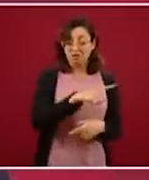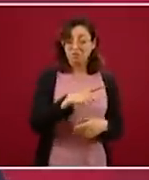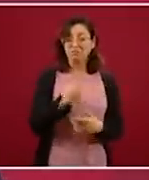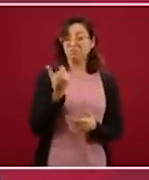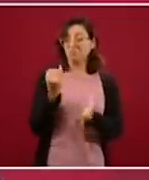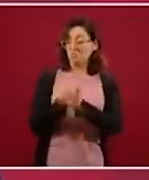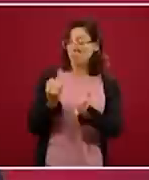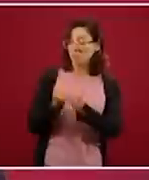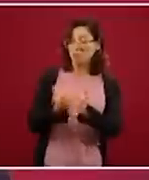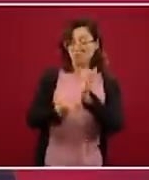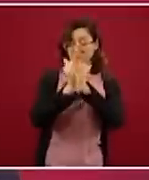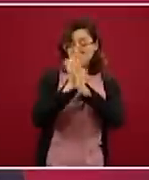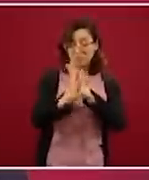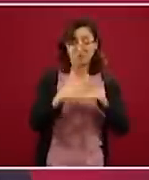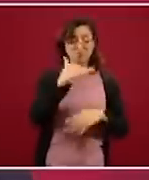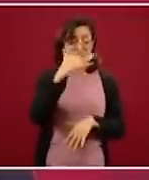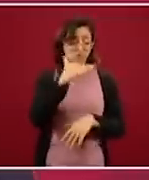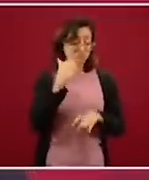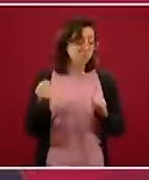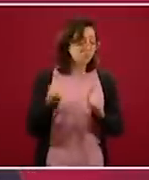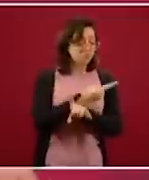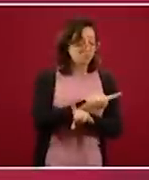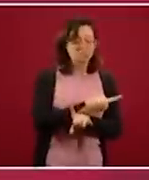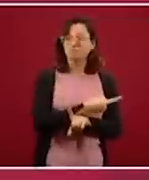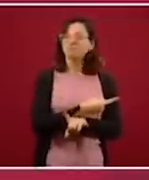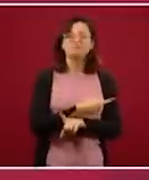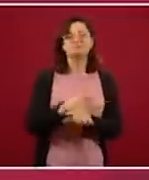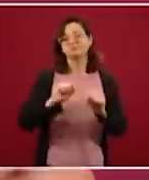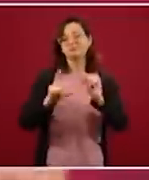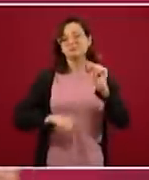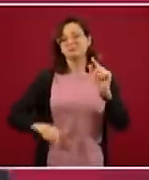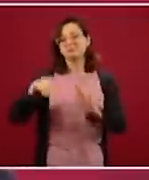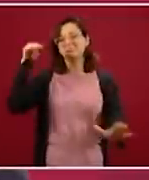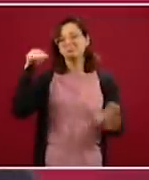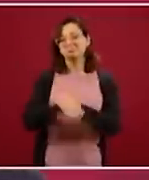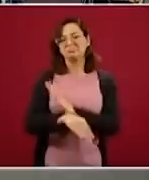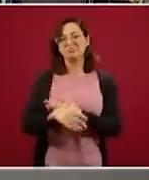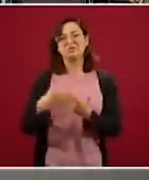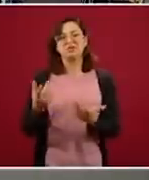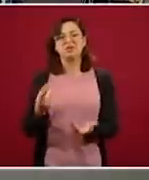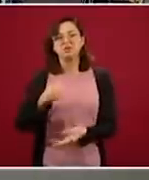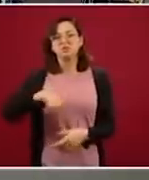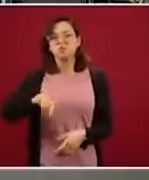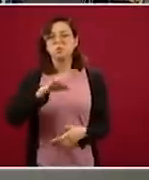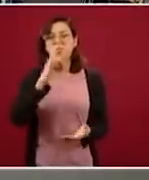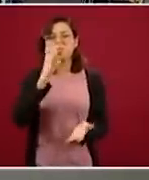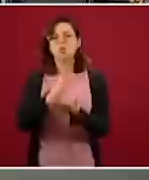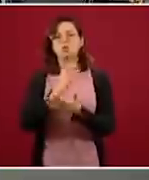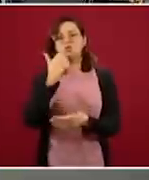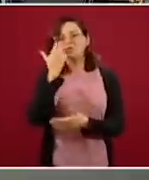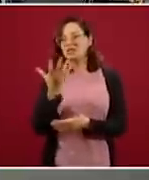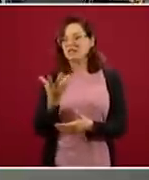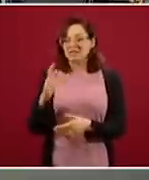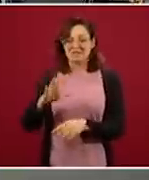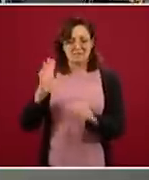de mecanismos para que el único objeto que están buscando es tener una ganancia inmediata. Y